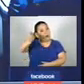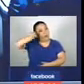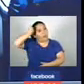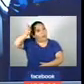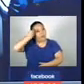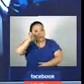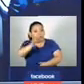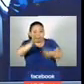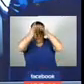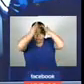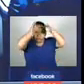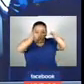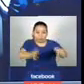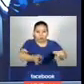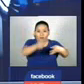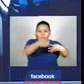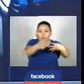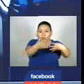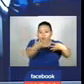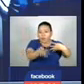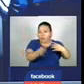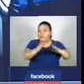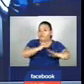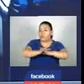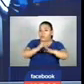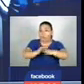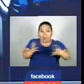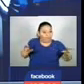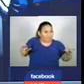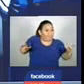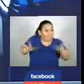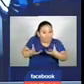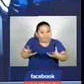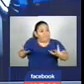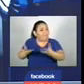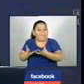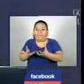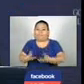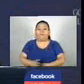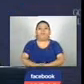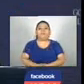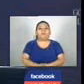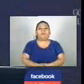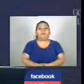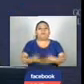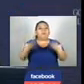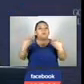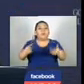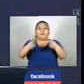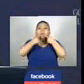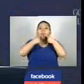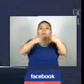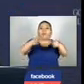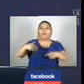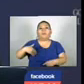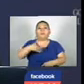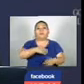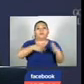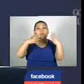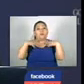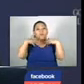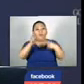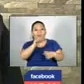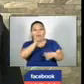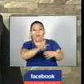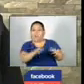las acciones sanitarias anunciadas para evitar aglomeraciones. Y ante el anuncio de restringir los eventos donde